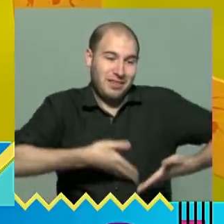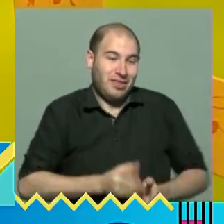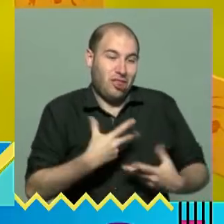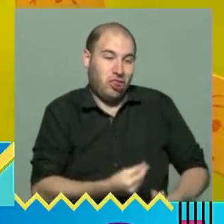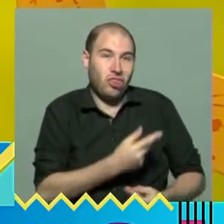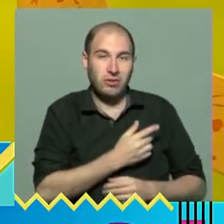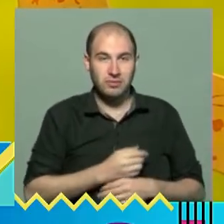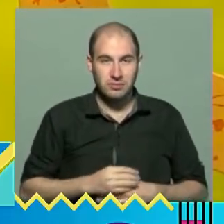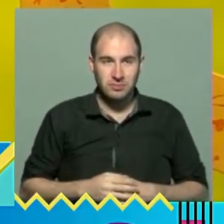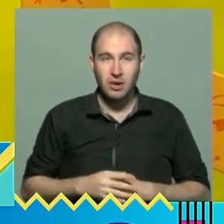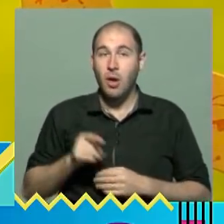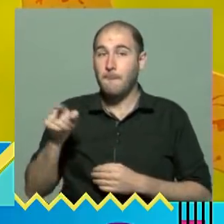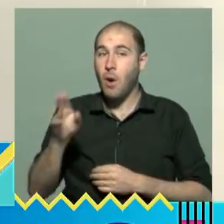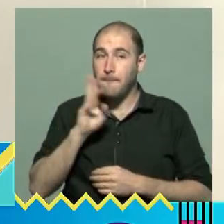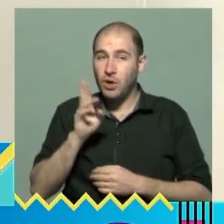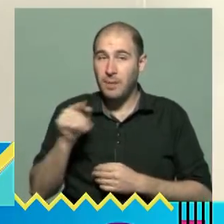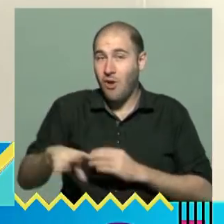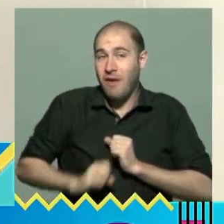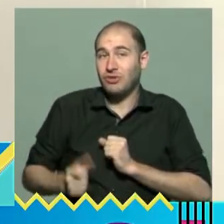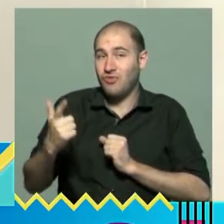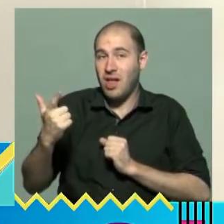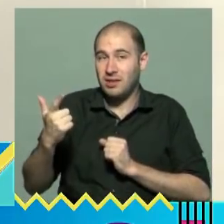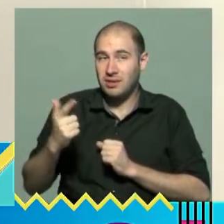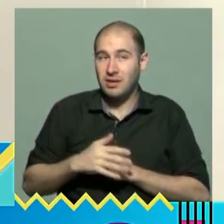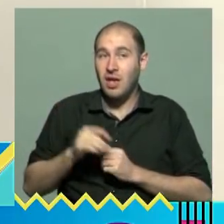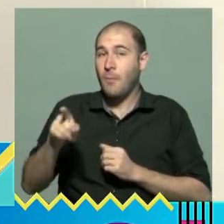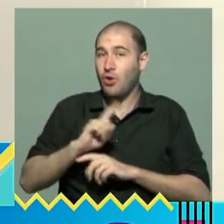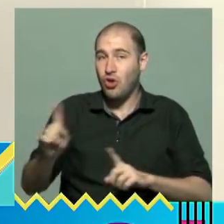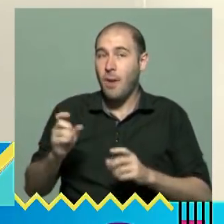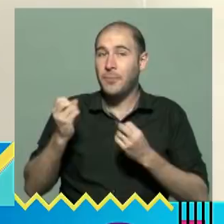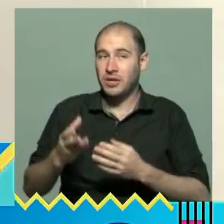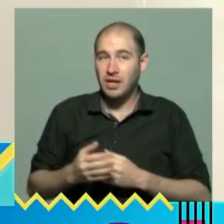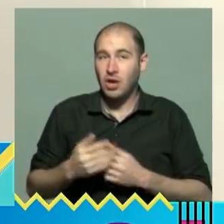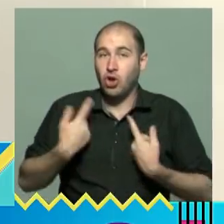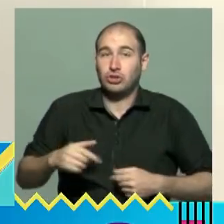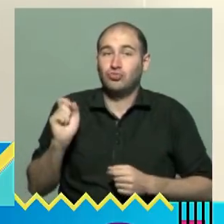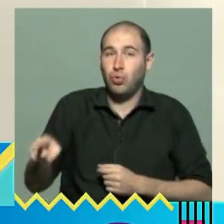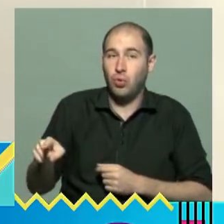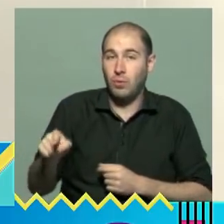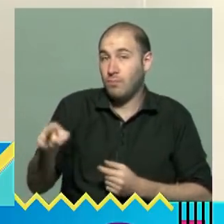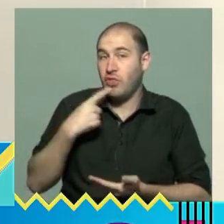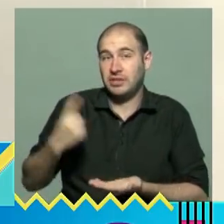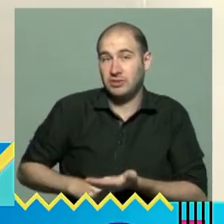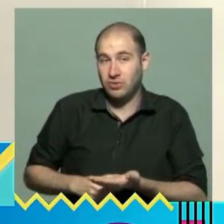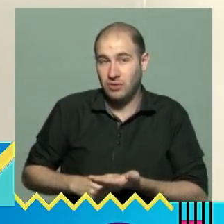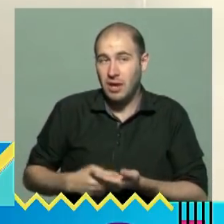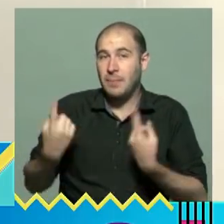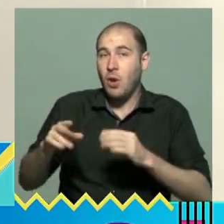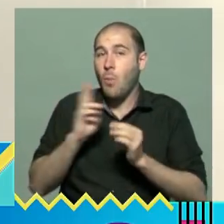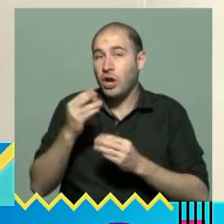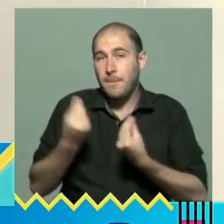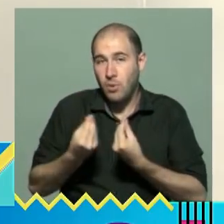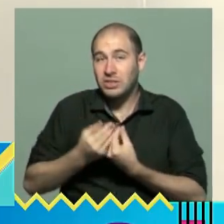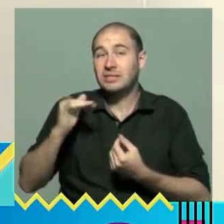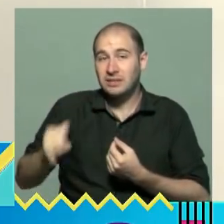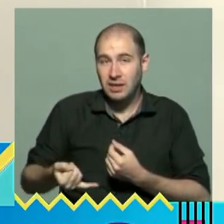nacer. Vos sos mujer, vos no vas a abortar. Vos no, porque es algo tuyo, vos decidiste ahí. Pero hay muchas mujeres que